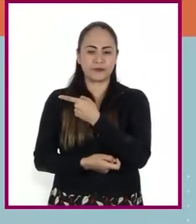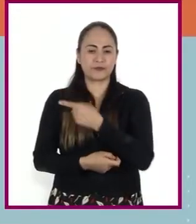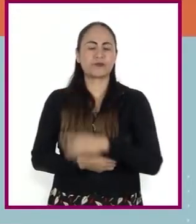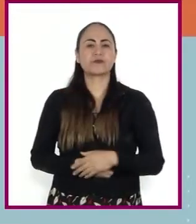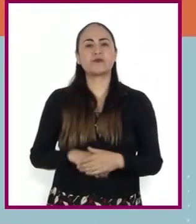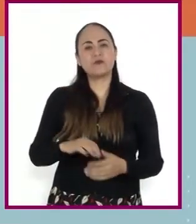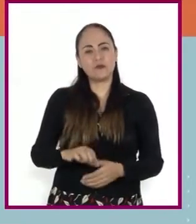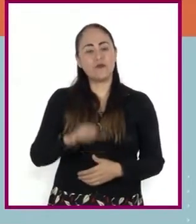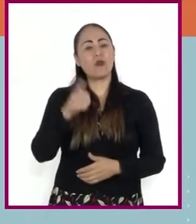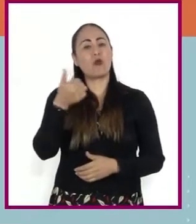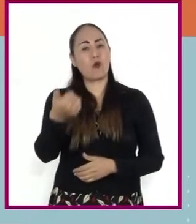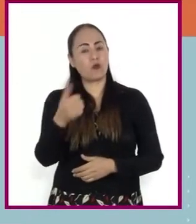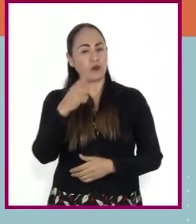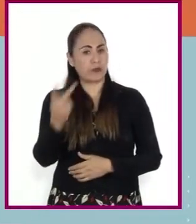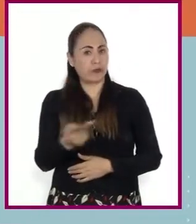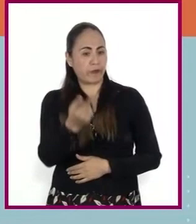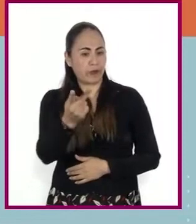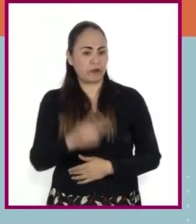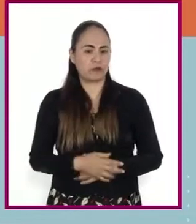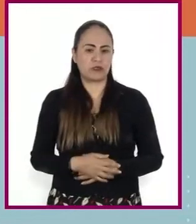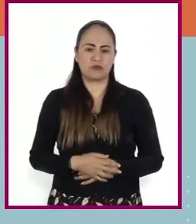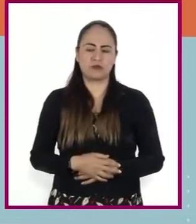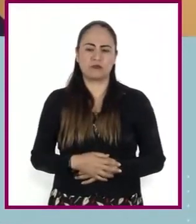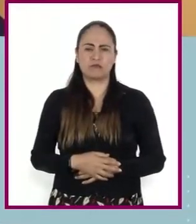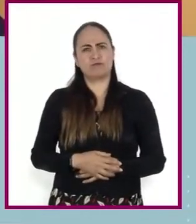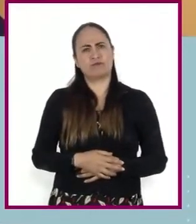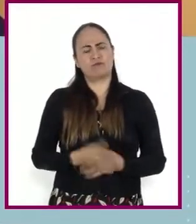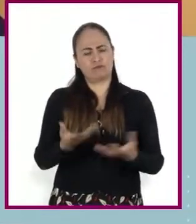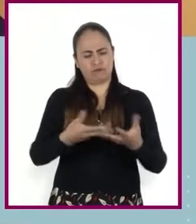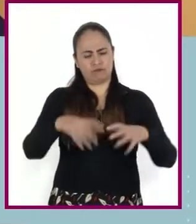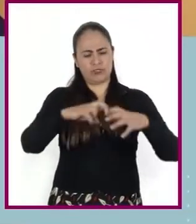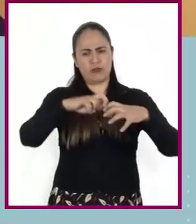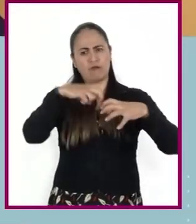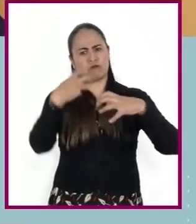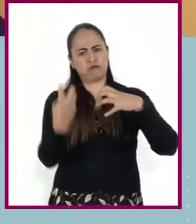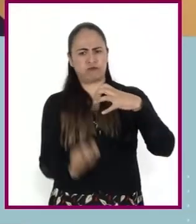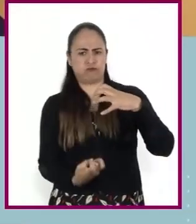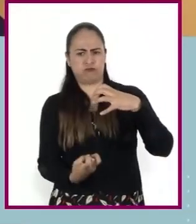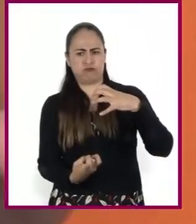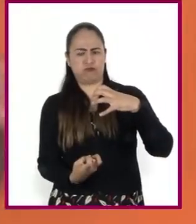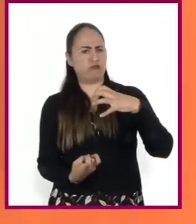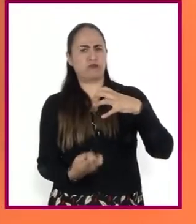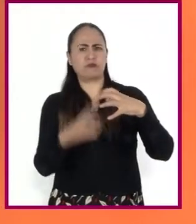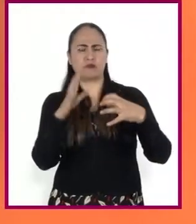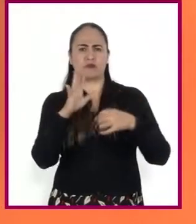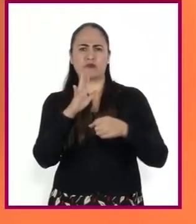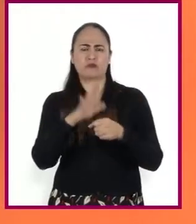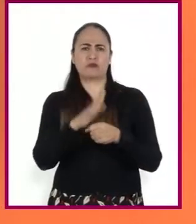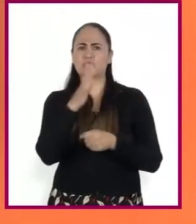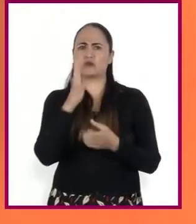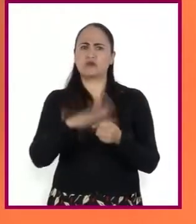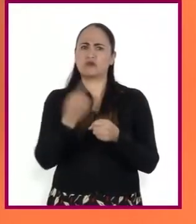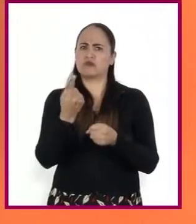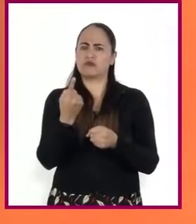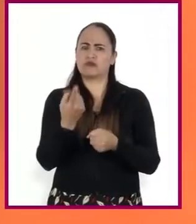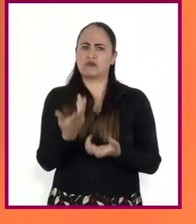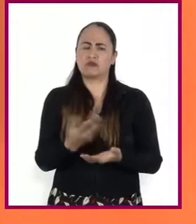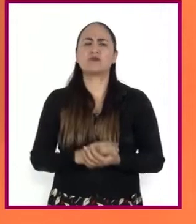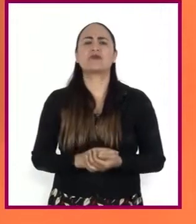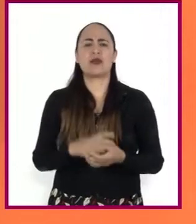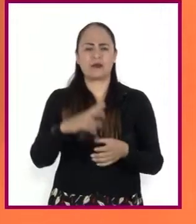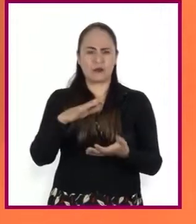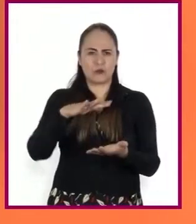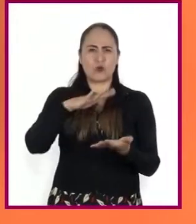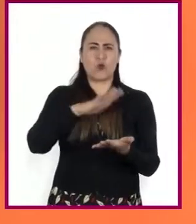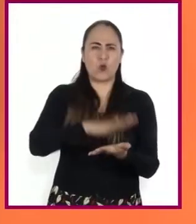otra pregunta. ¿Por qué no nos caemos de la Tierra? Por la fuerza de gravedad. Muy bien. ¿Sabes